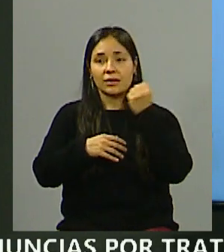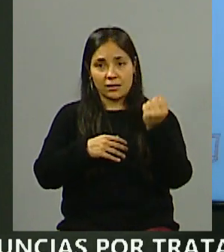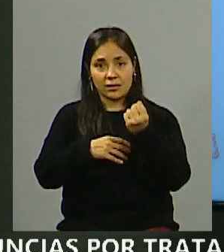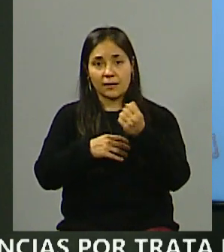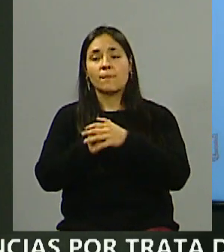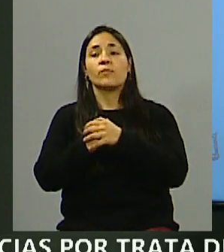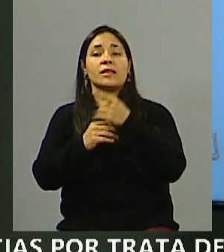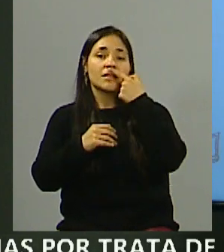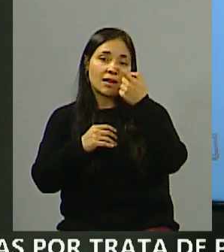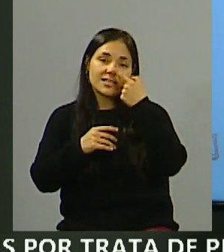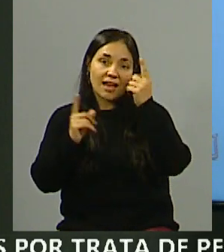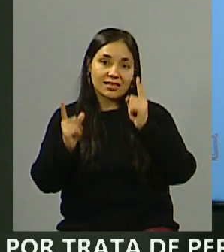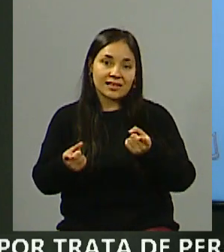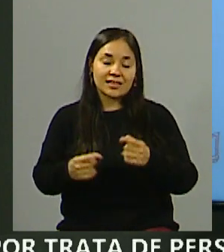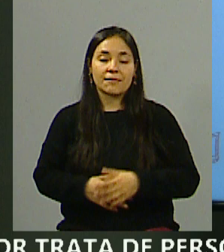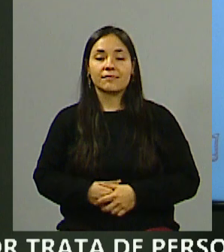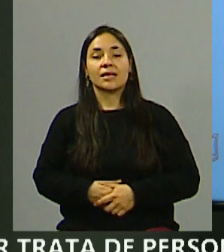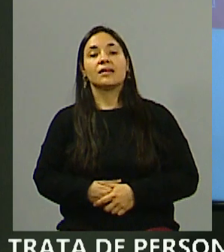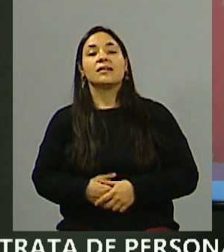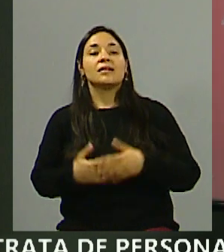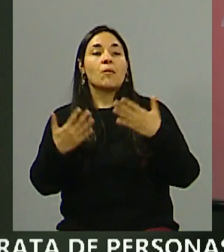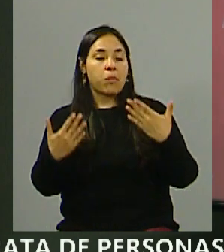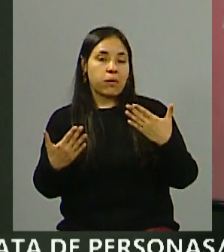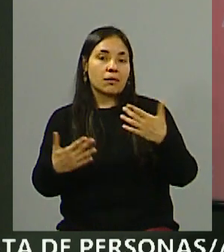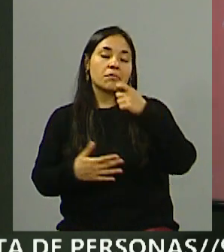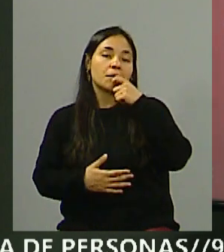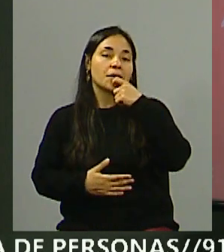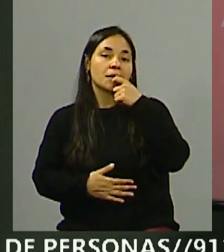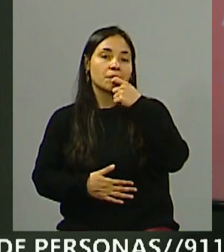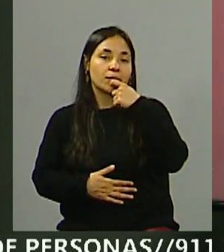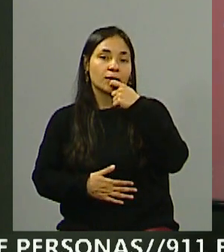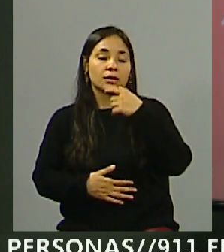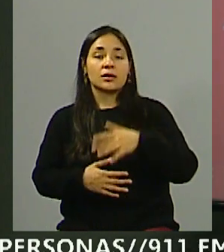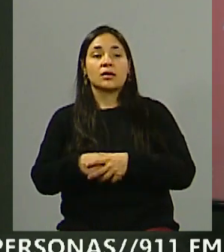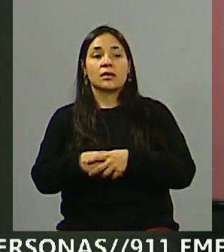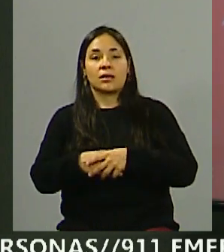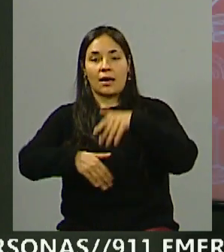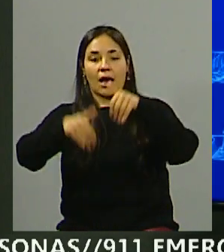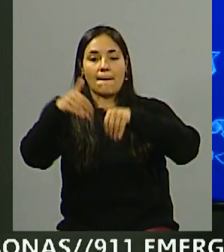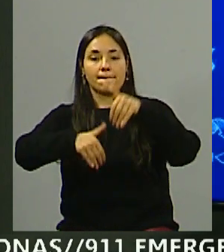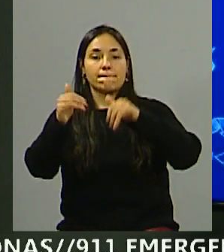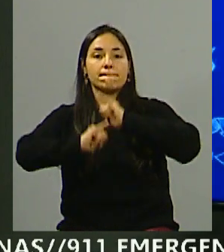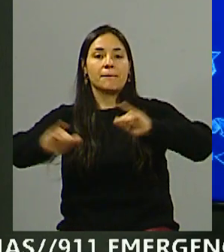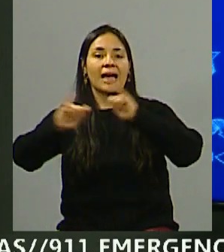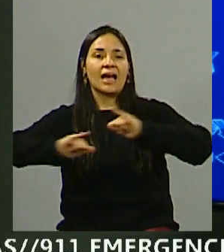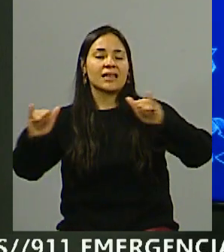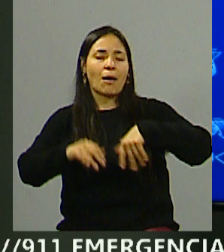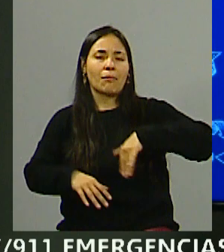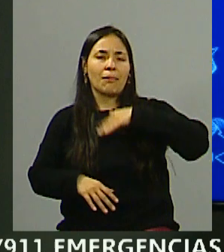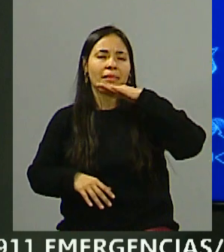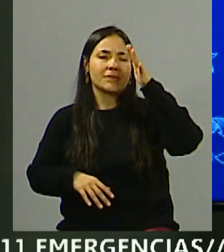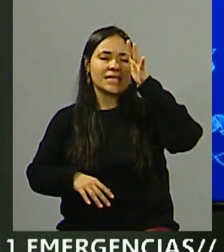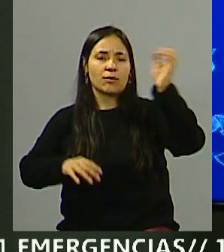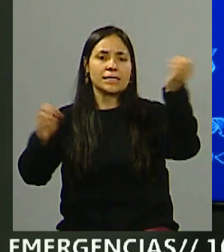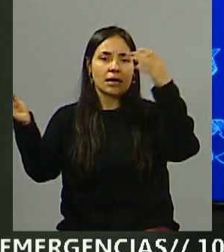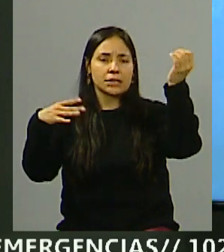y que genera, digamos, la posibilidad en un proceso de campaña electoral en los cuales hay una sobresaturación de